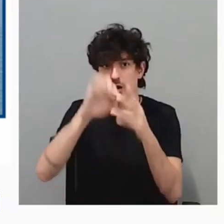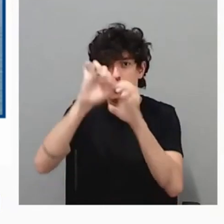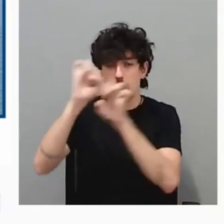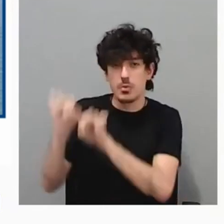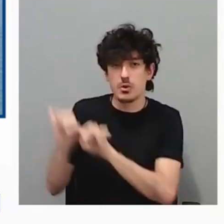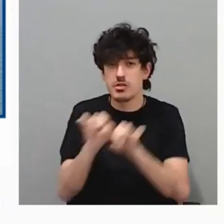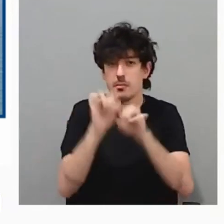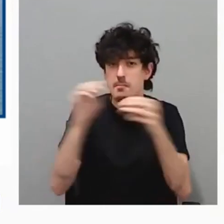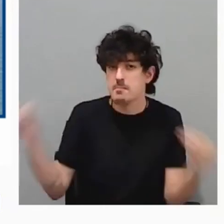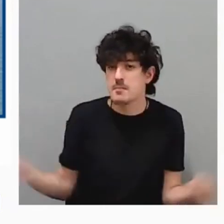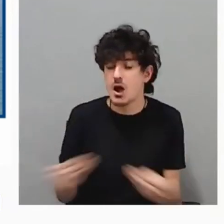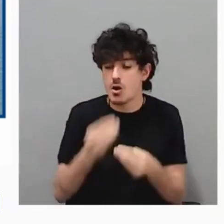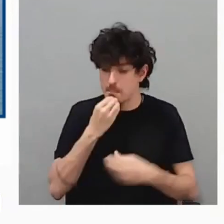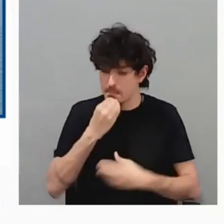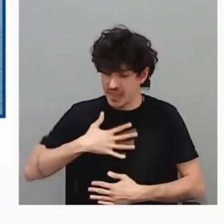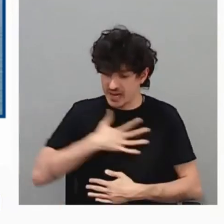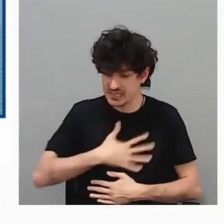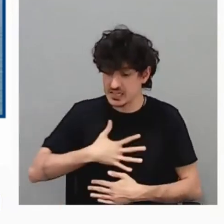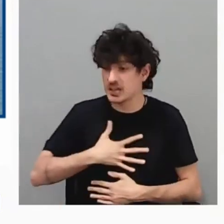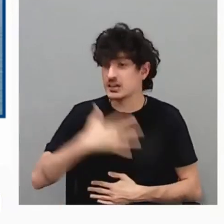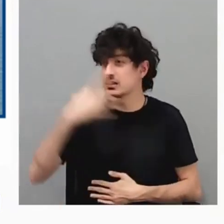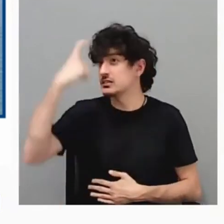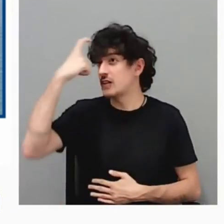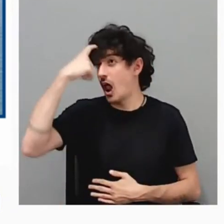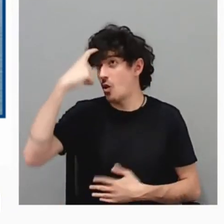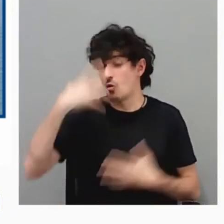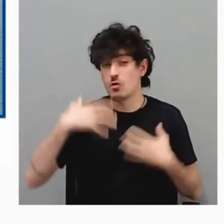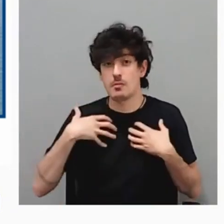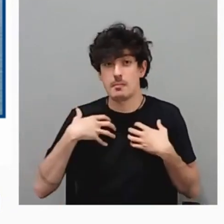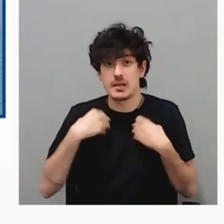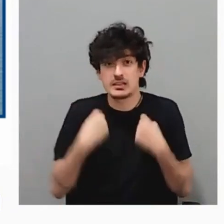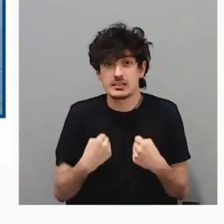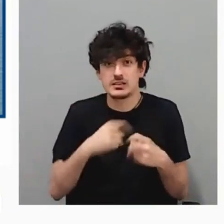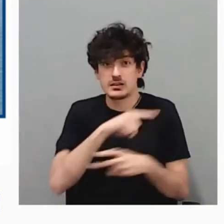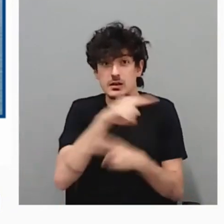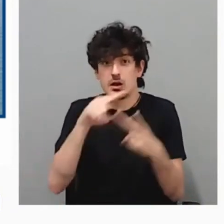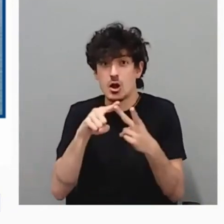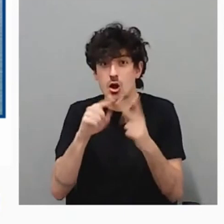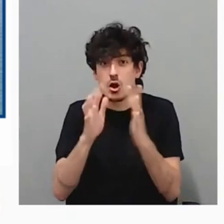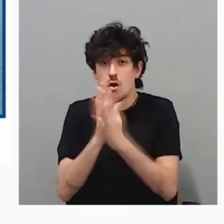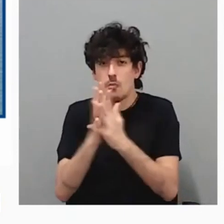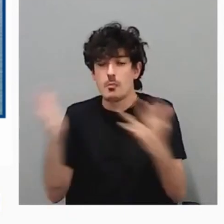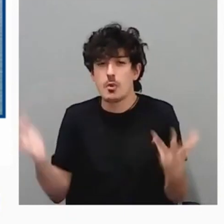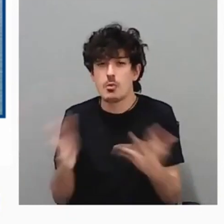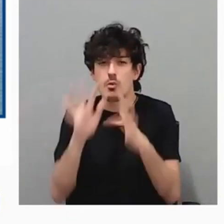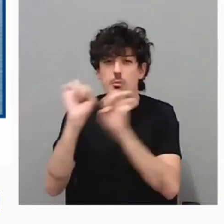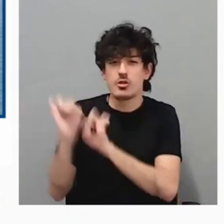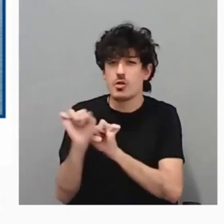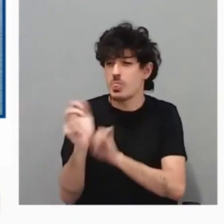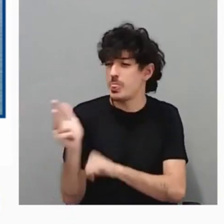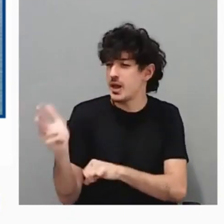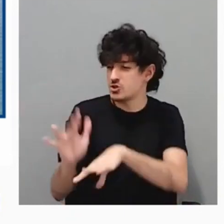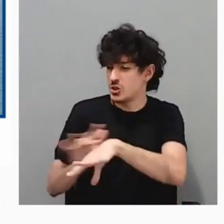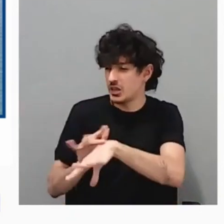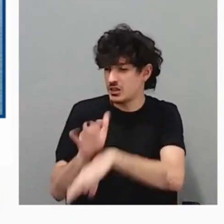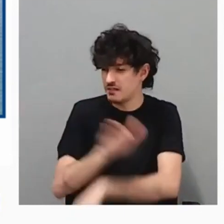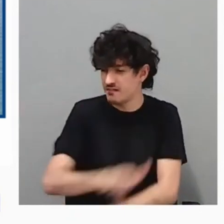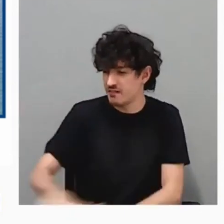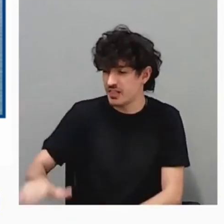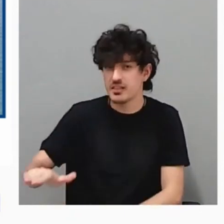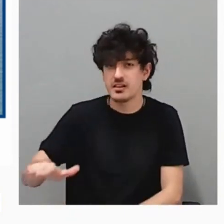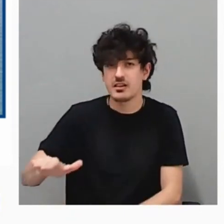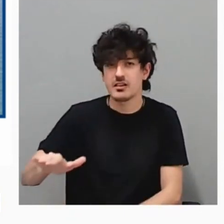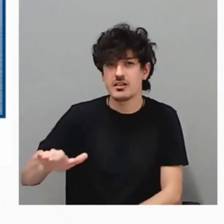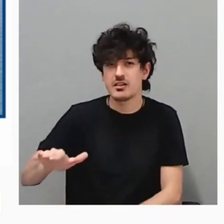salud mental. El segundo, la promoción y protección de los derechos digitales de la infancia y la adolescencia. Y el tercero,